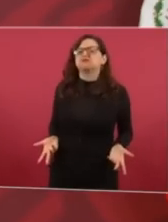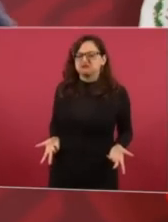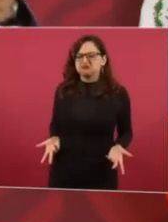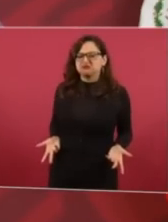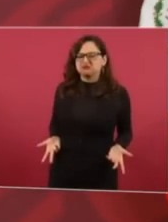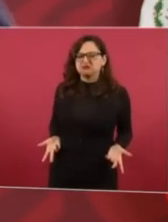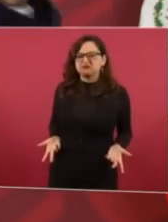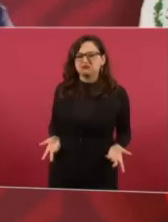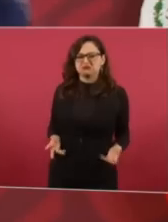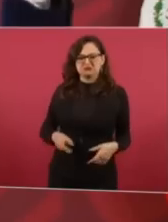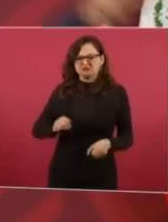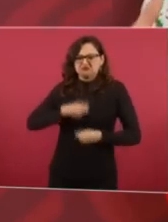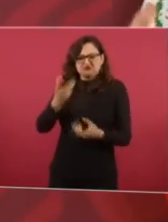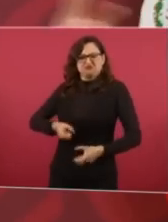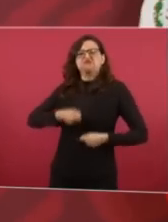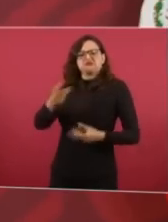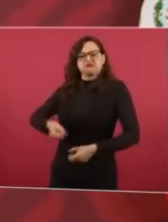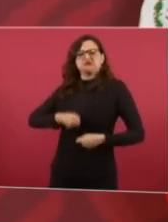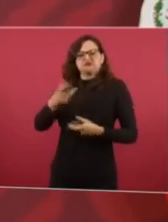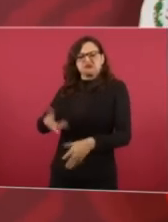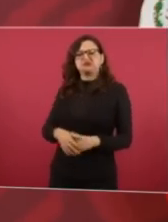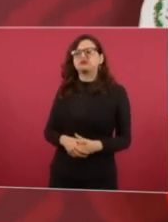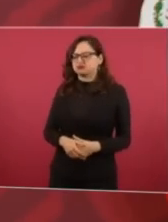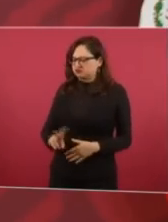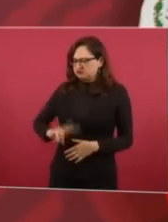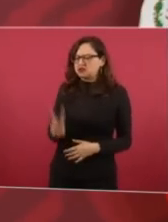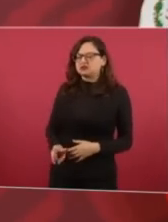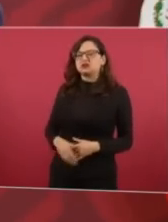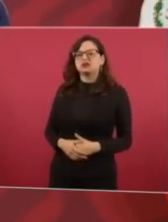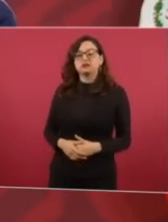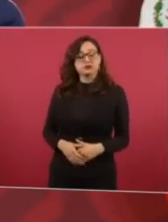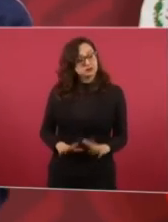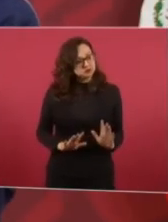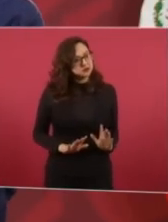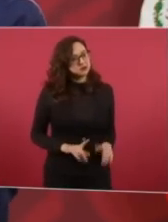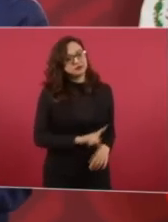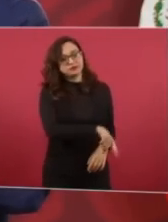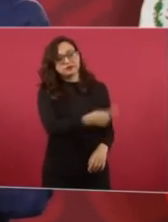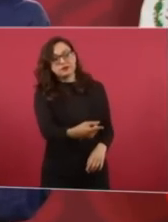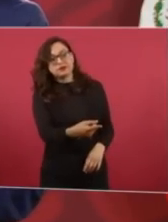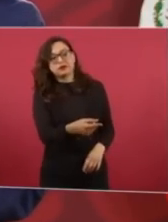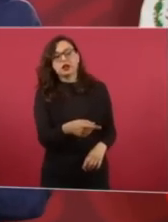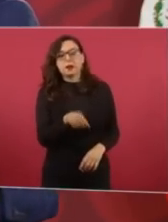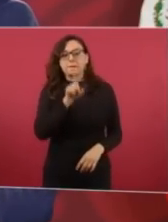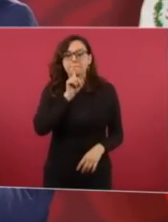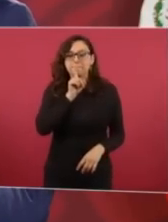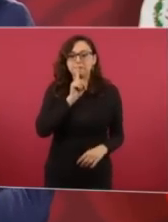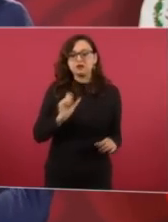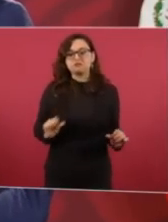no se guarda nada al otro esta imagen